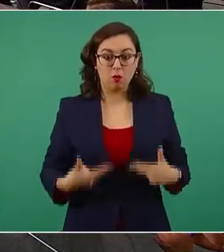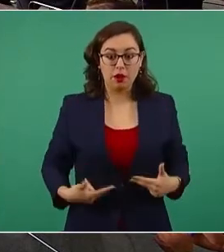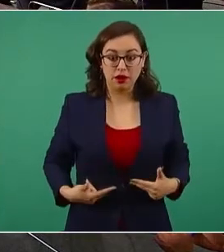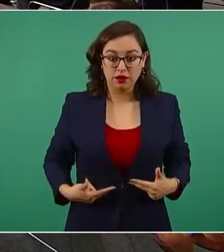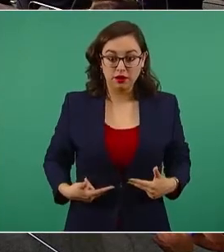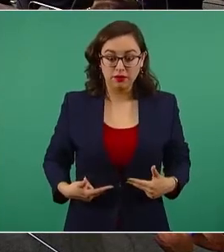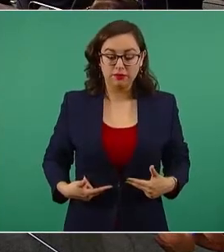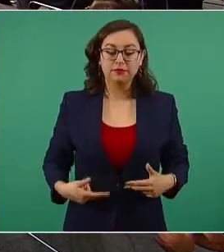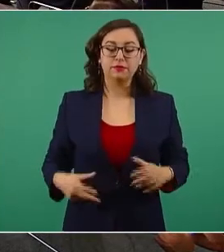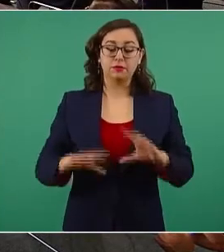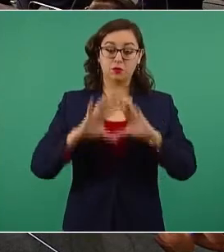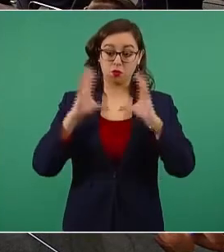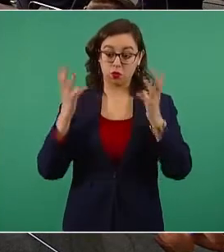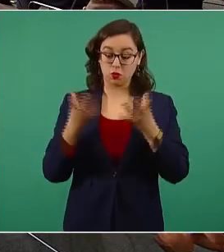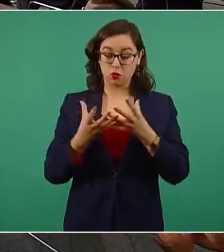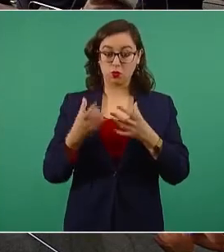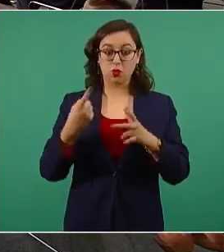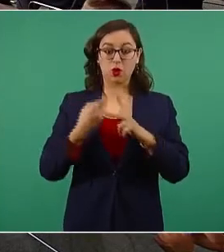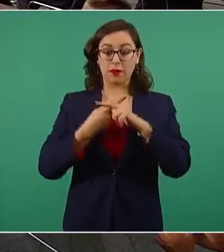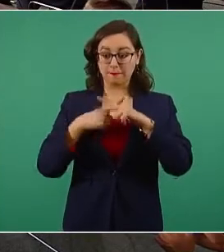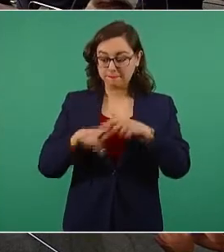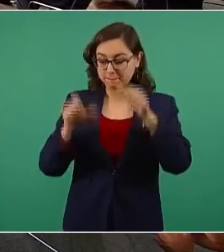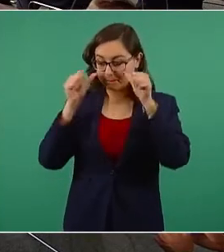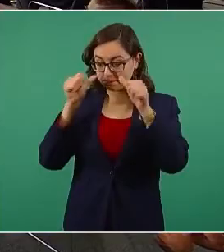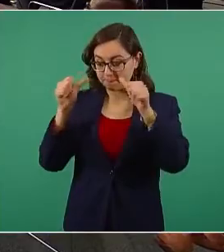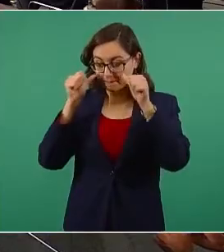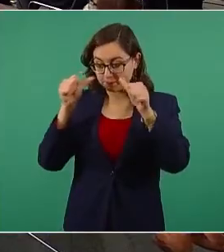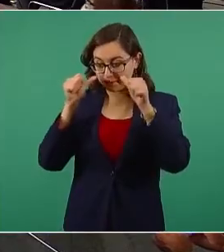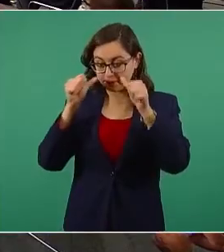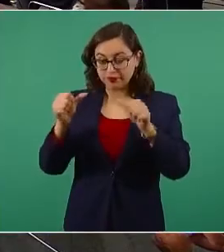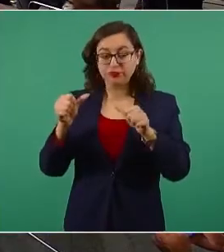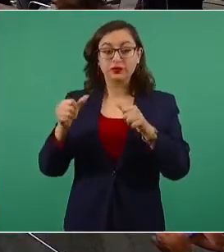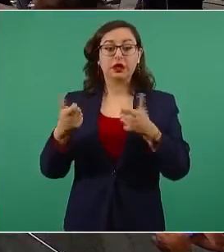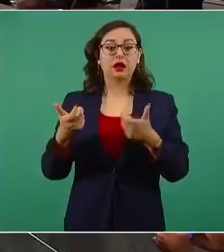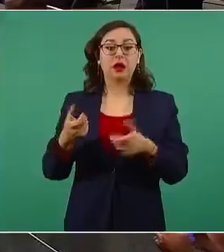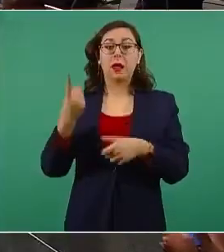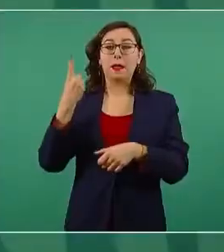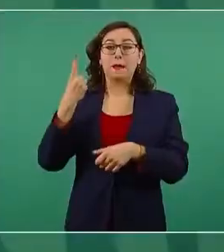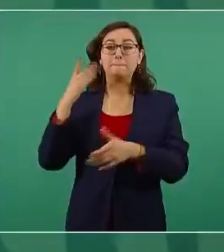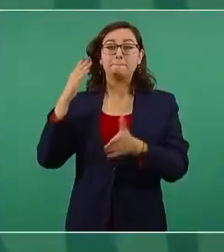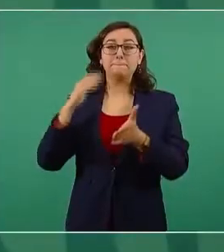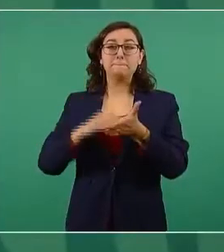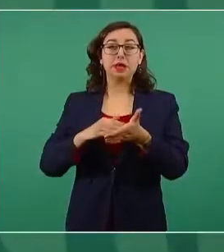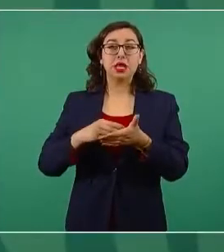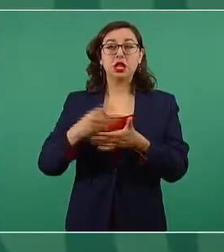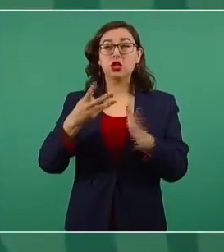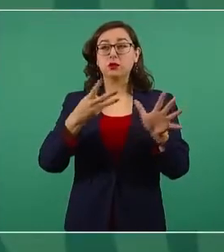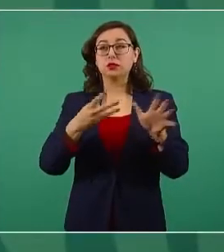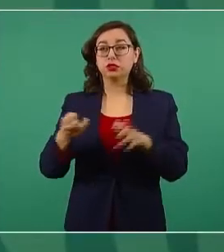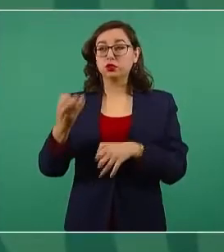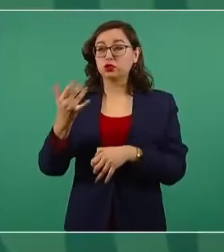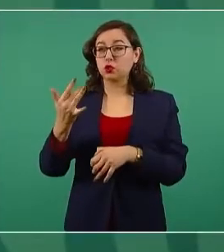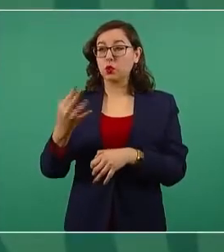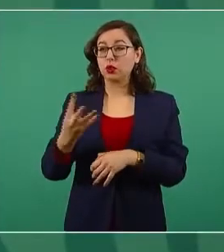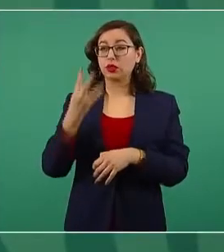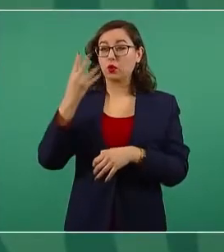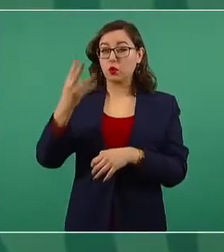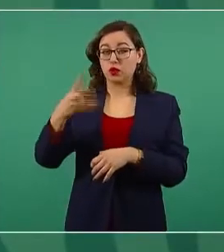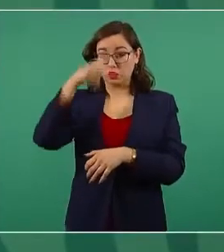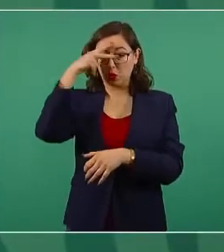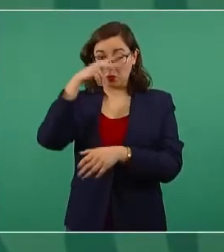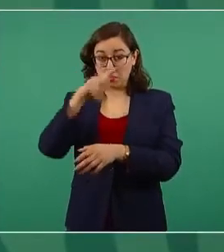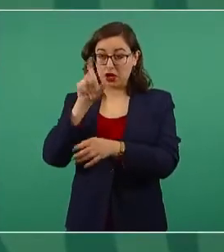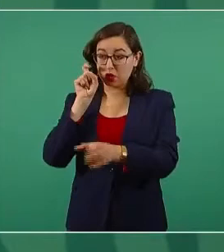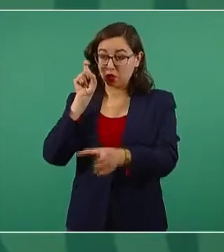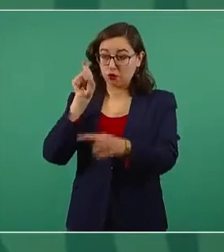Sistema Global de Vigilancia de Influenza, al que México pertenece desde 1954. Y nosotros tenemos un